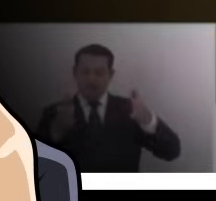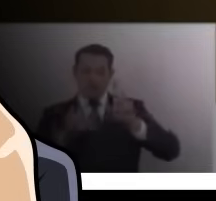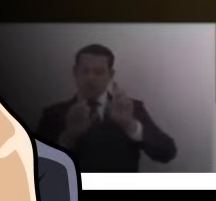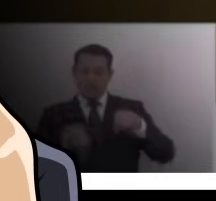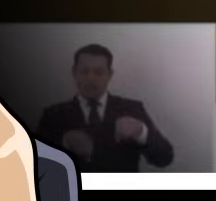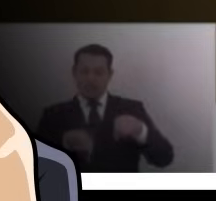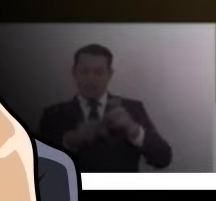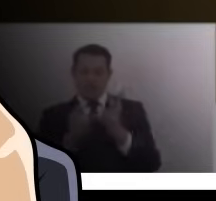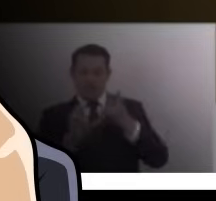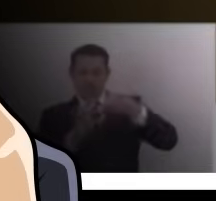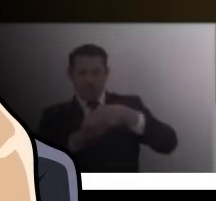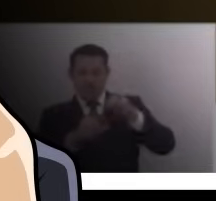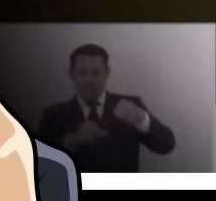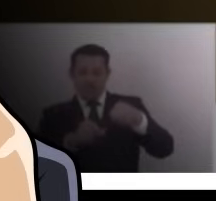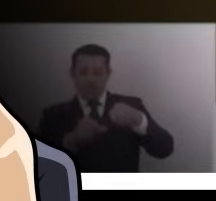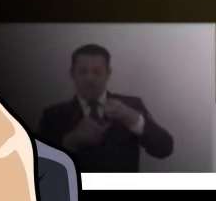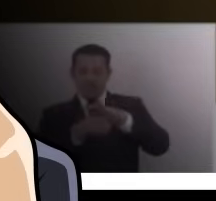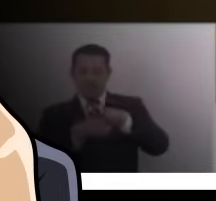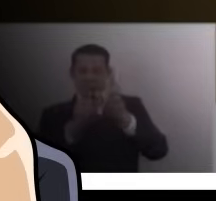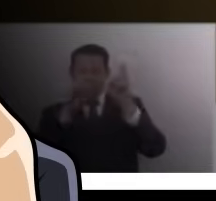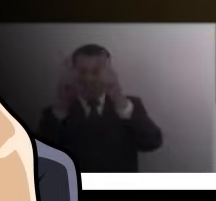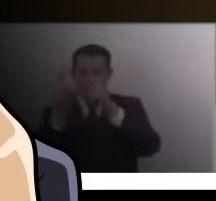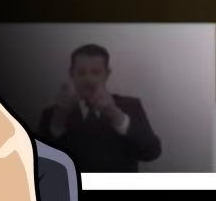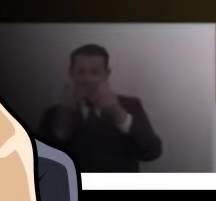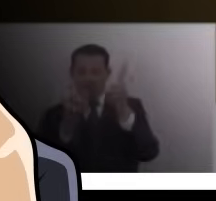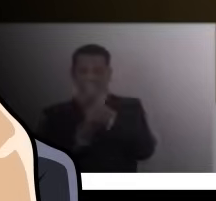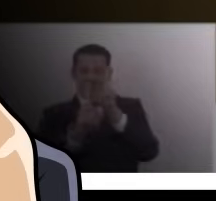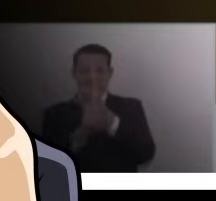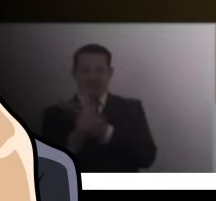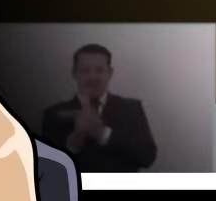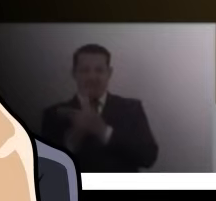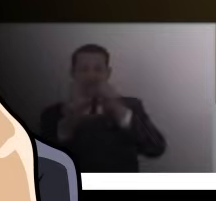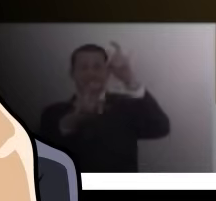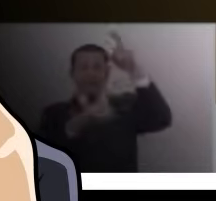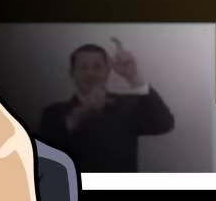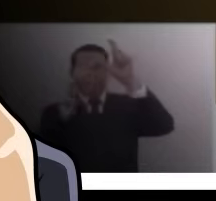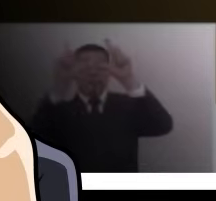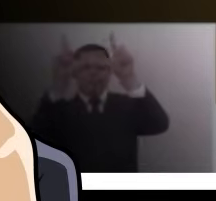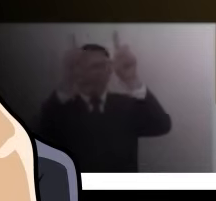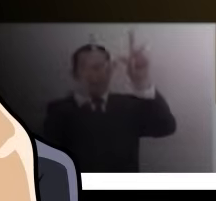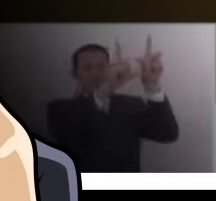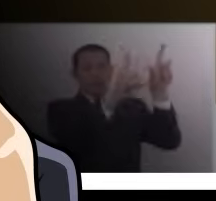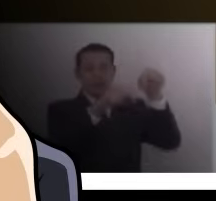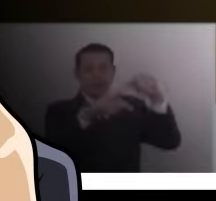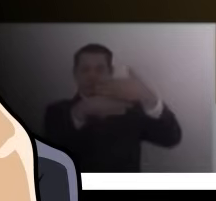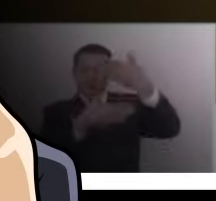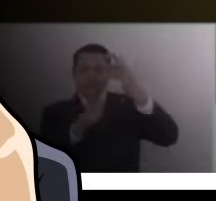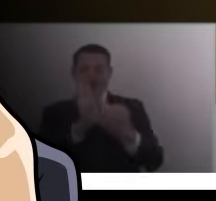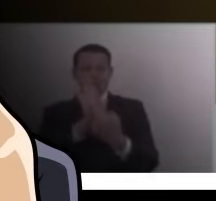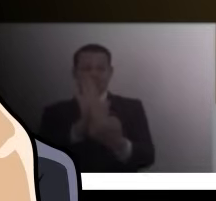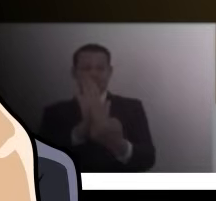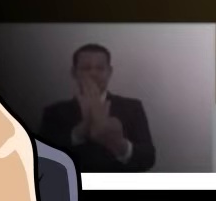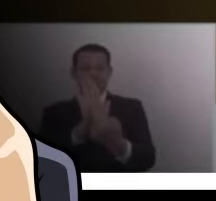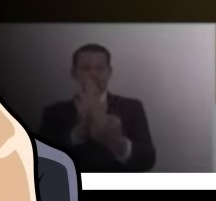no podíamos estar aguantando la foto de un montón de delincuentes que estaban colgadas en esa pared, que